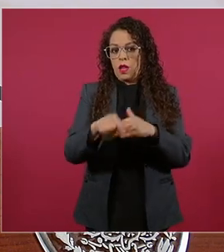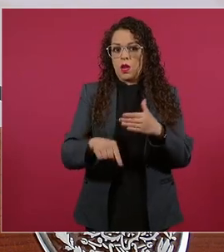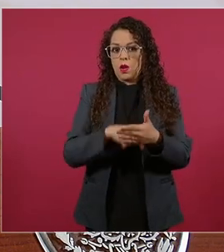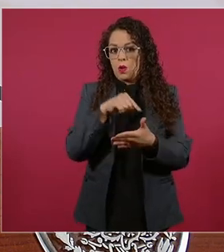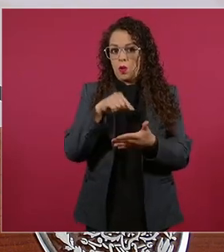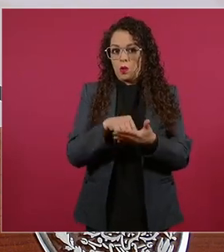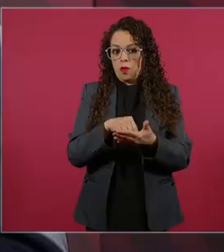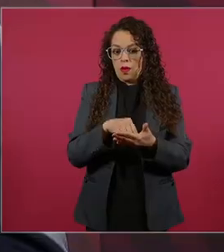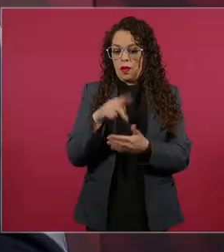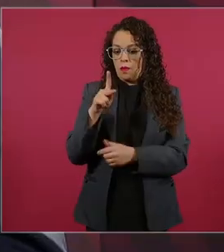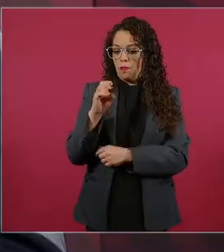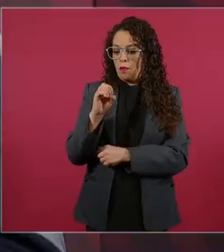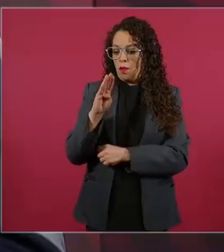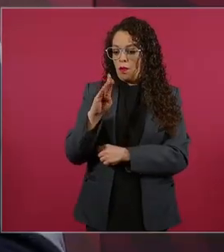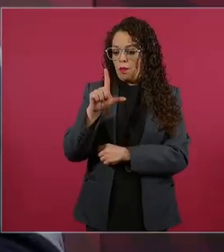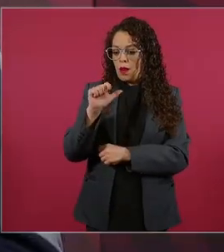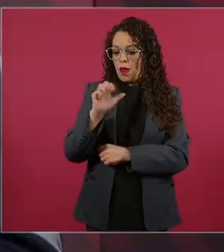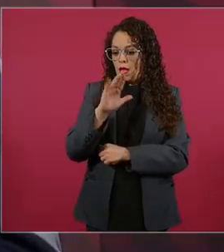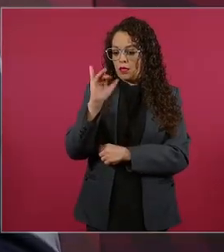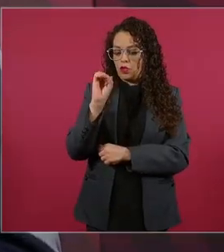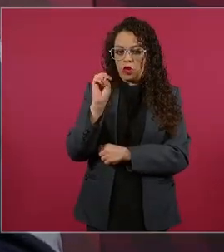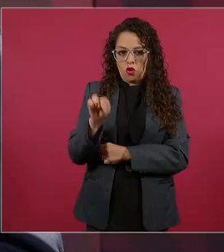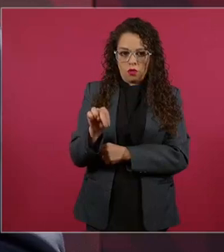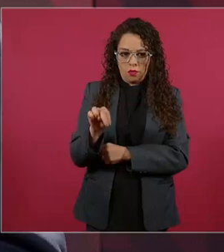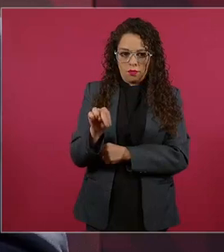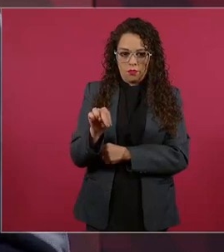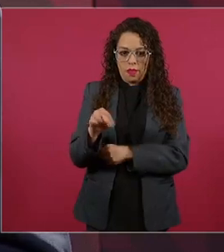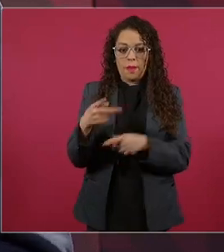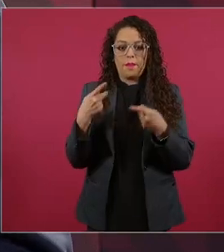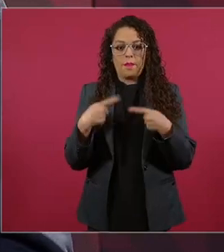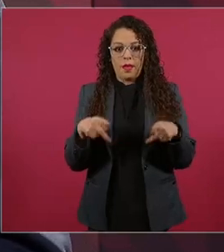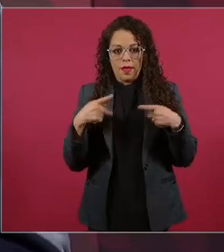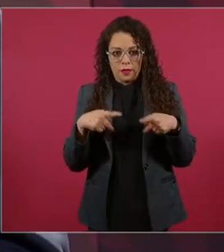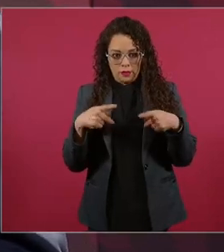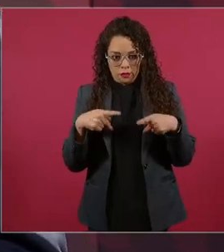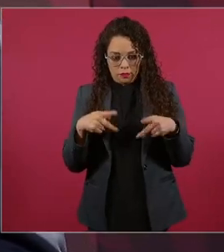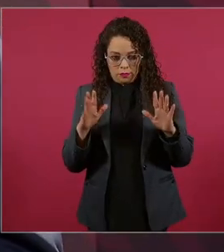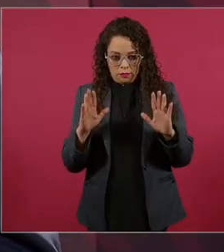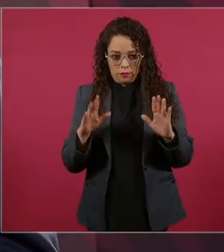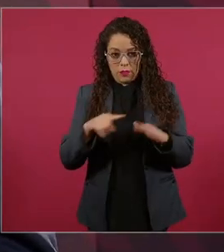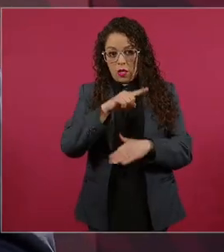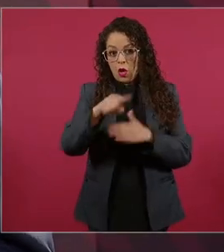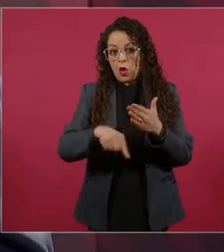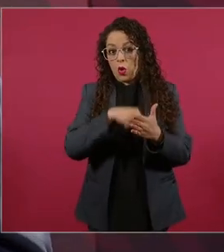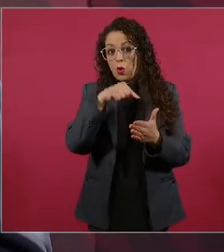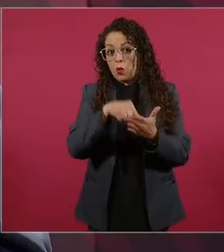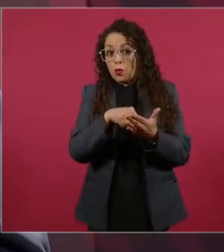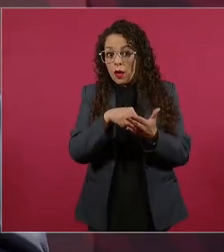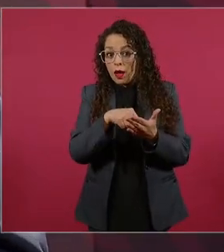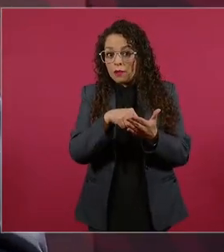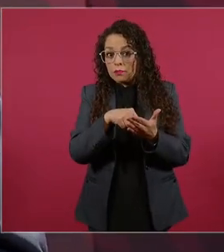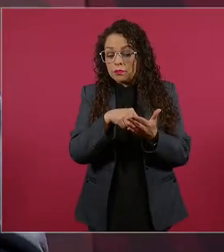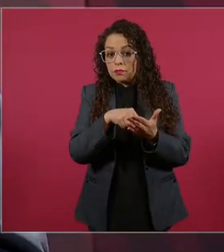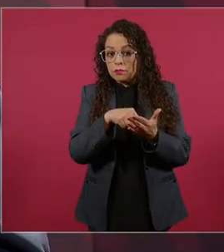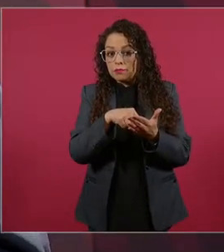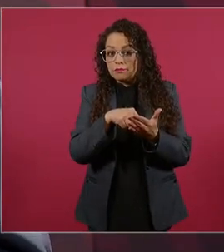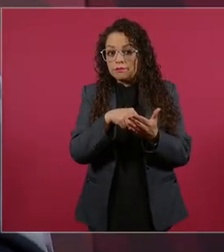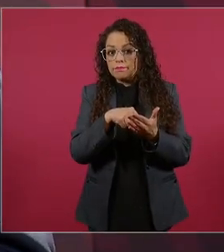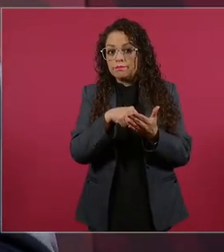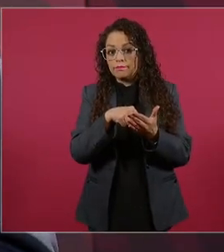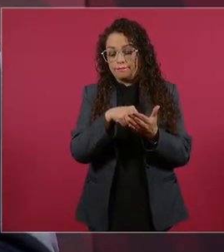que es distinto, porque hay regiones de México en